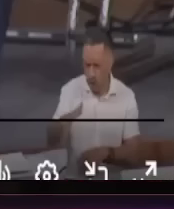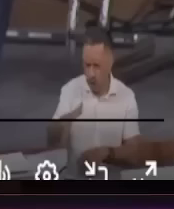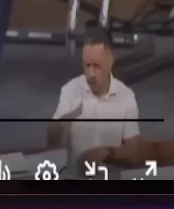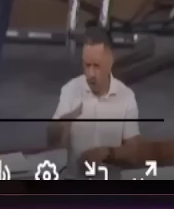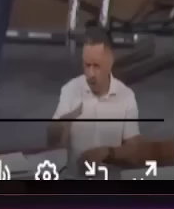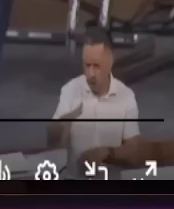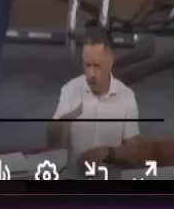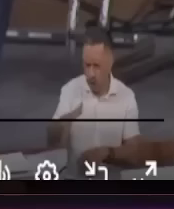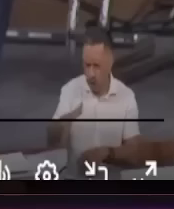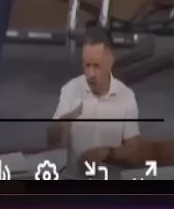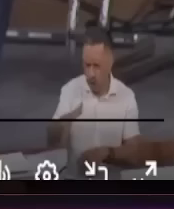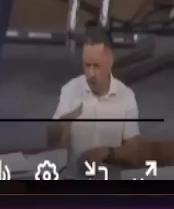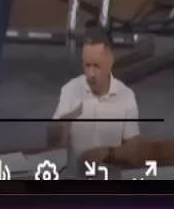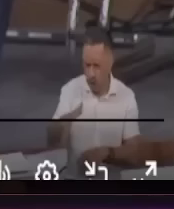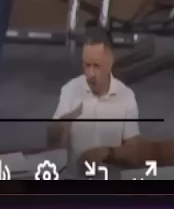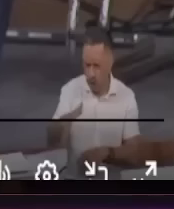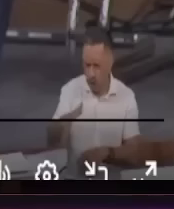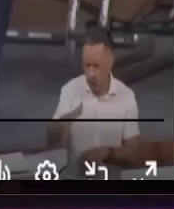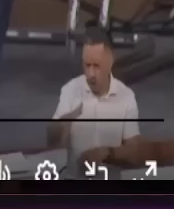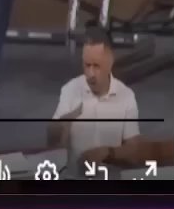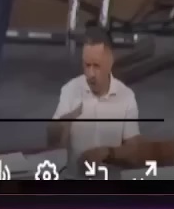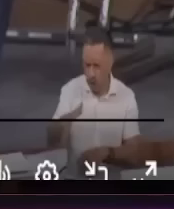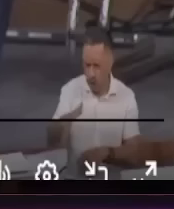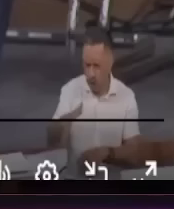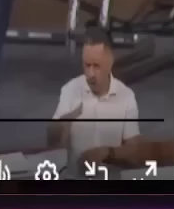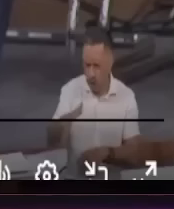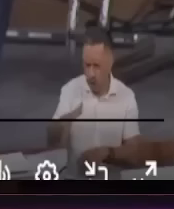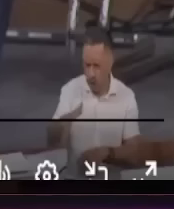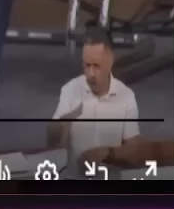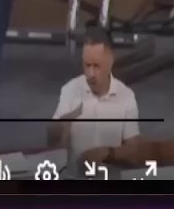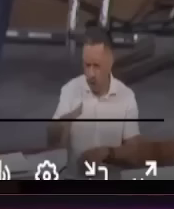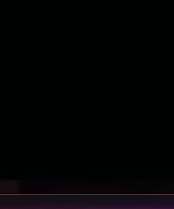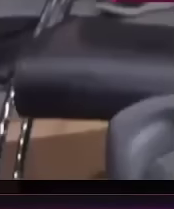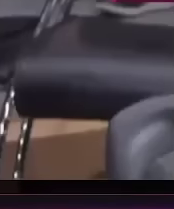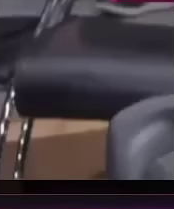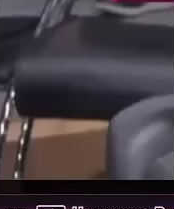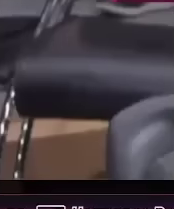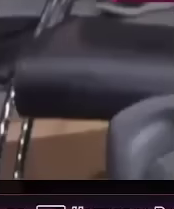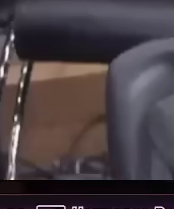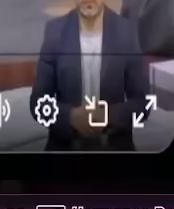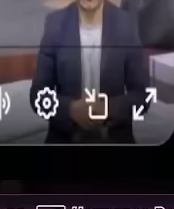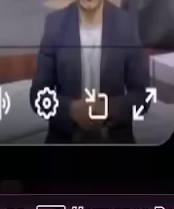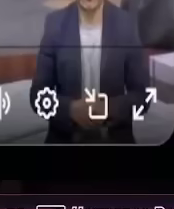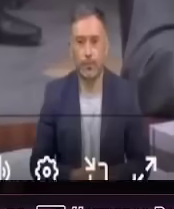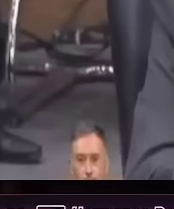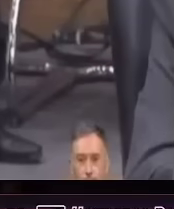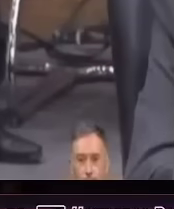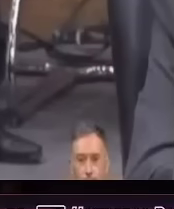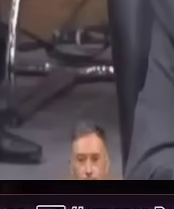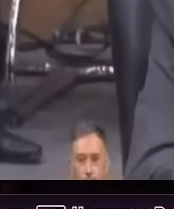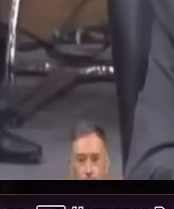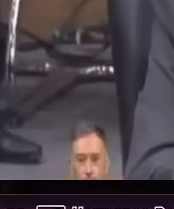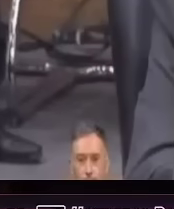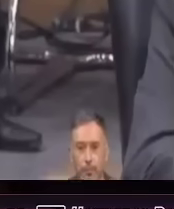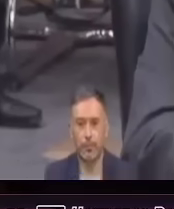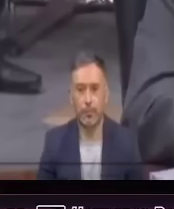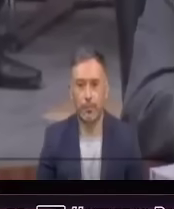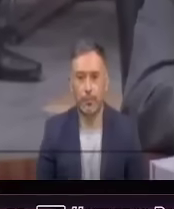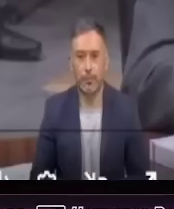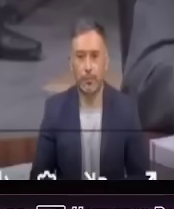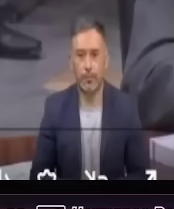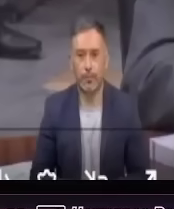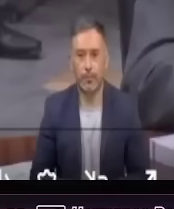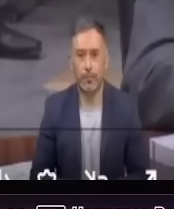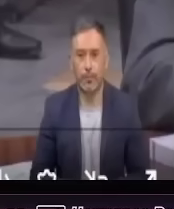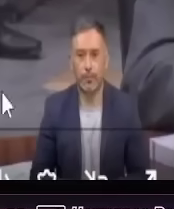los representantes del PRIAN ante el INE hacia este personaje Cabeza de Vaca? Pues también el